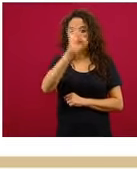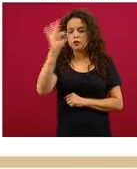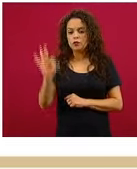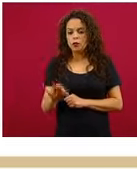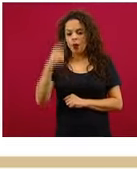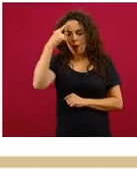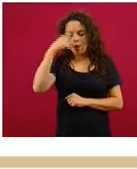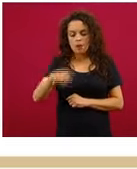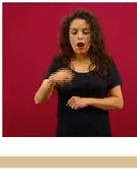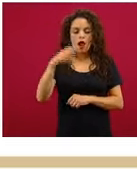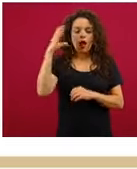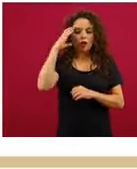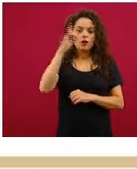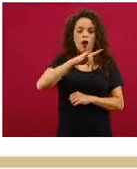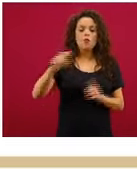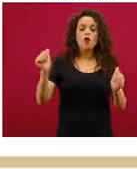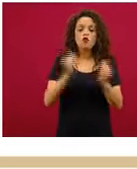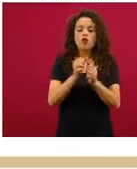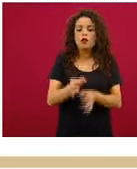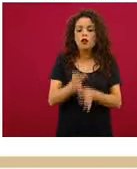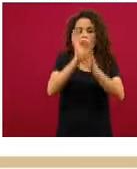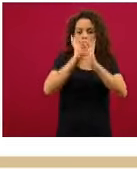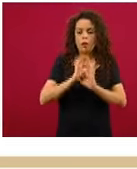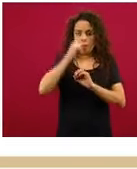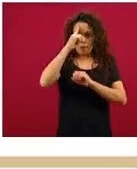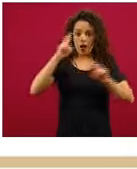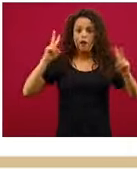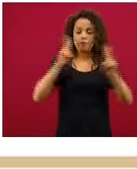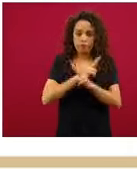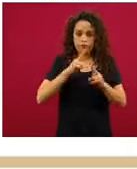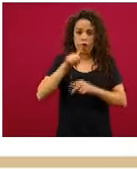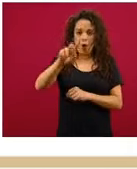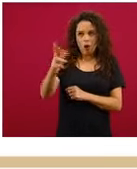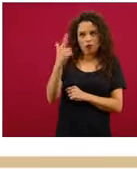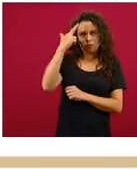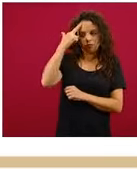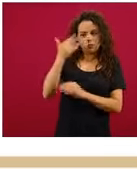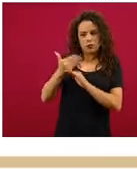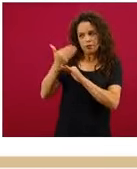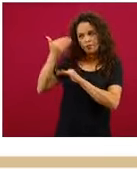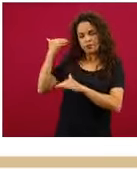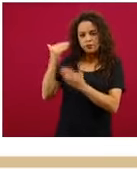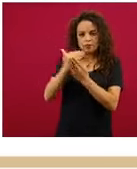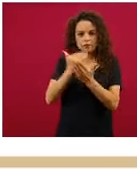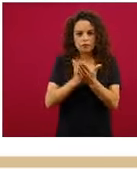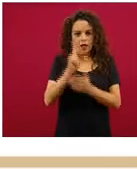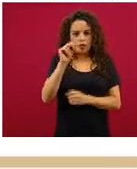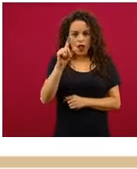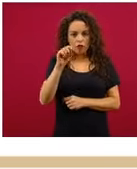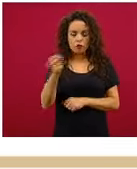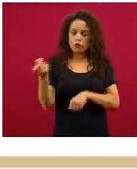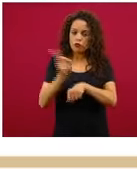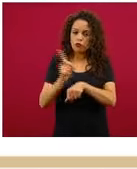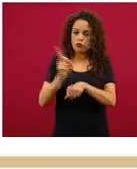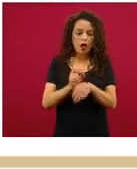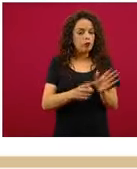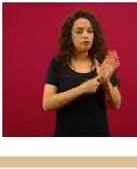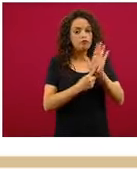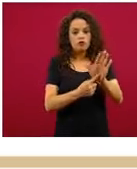para las camas con ventilador. Si recordamos los datos que hemos estado presentando de manera diaria,